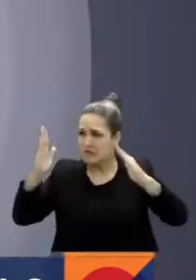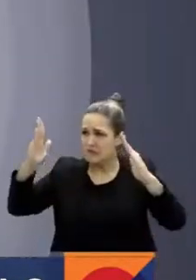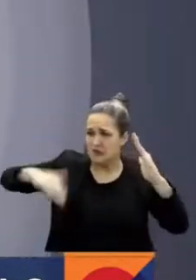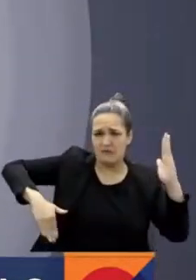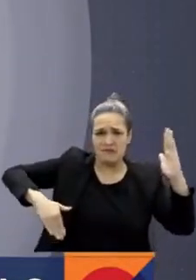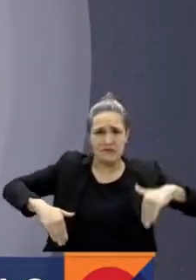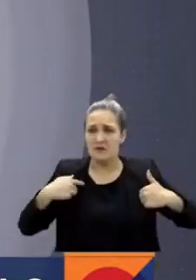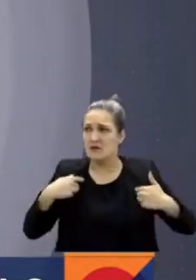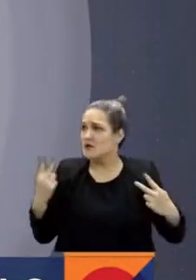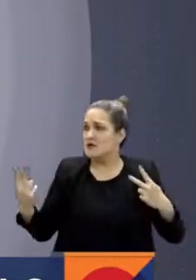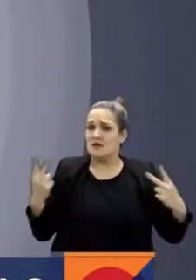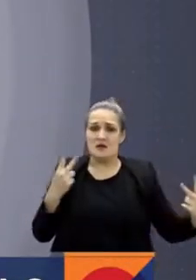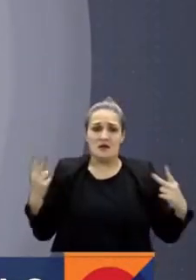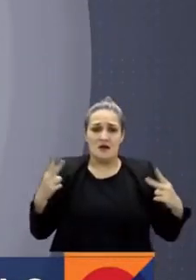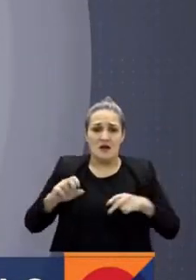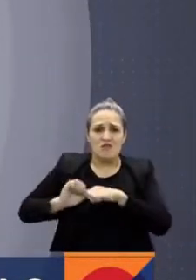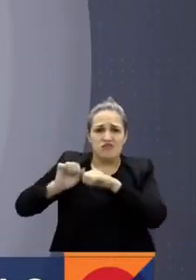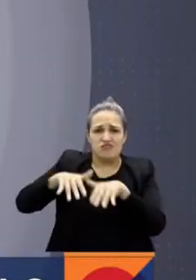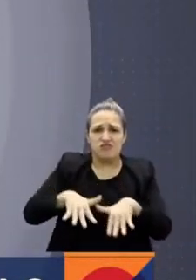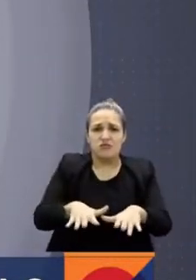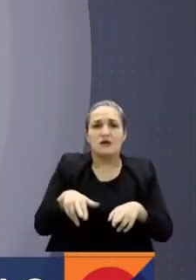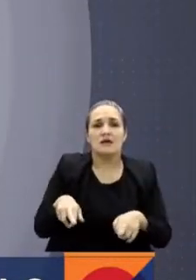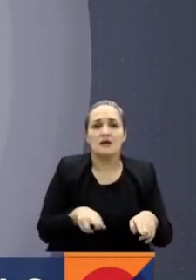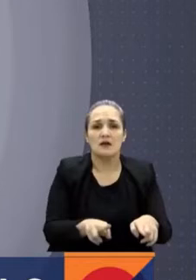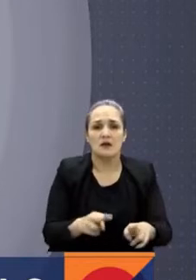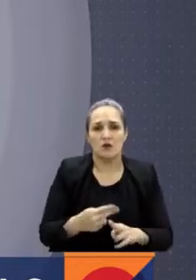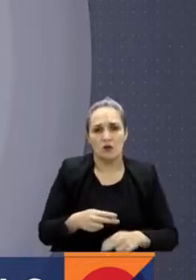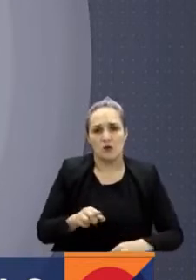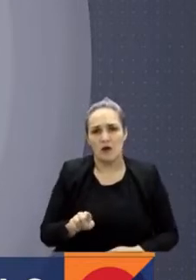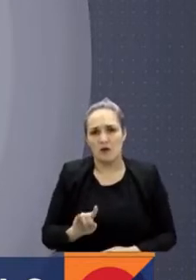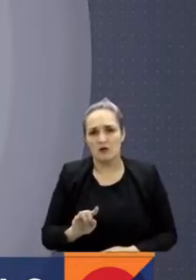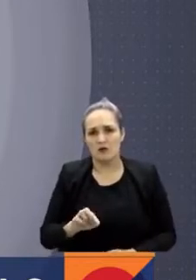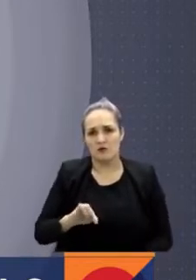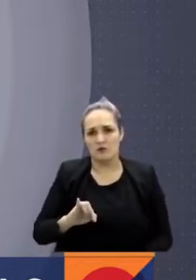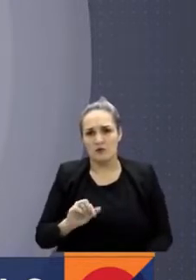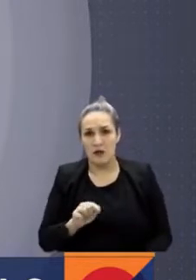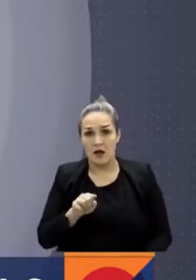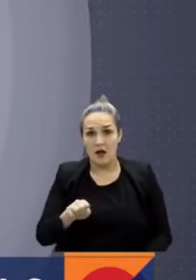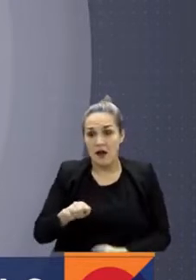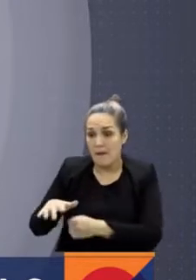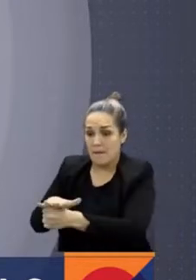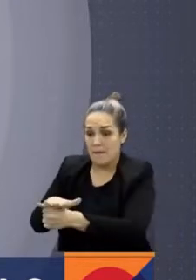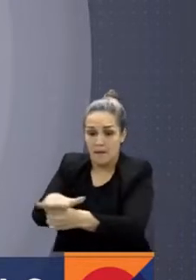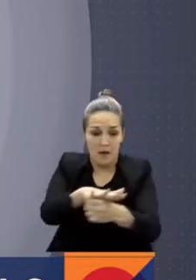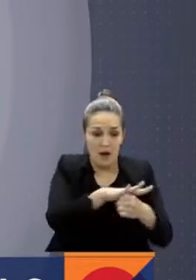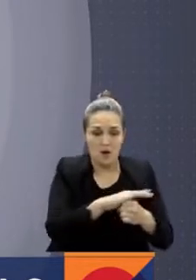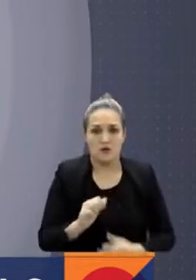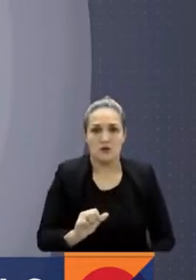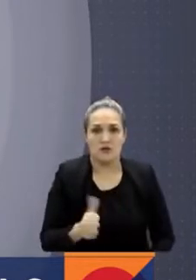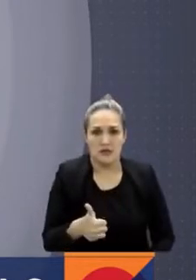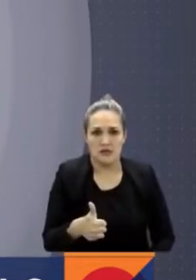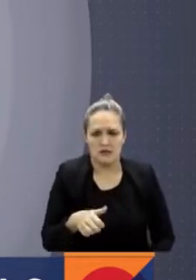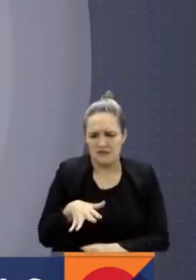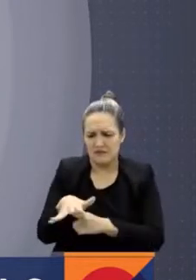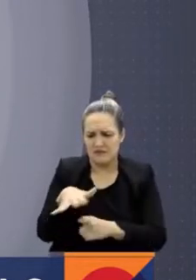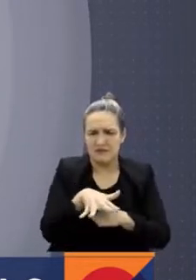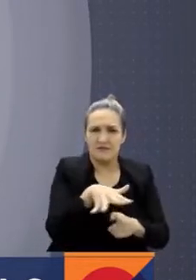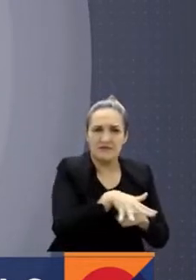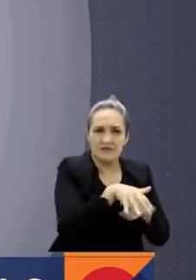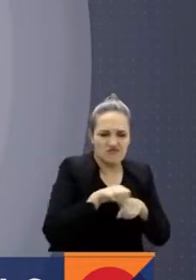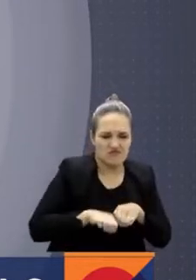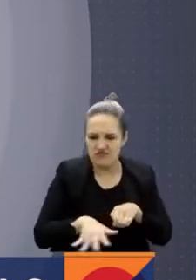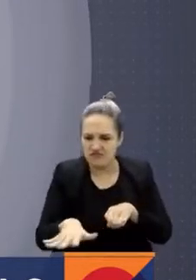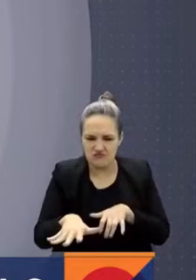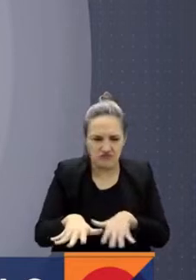derrumbando. La furia del caudal del Supía se ensañó contra al menos 10 barrios del municipio. A su paso, se llevó